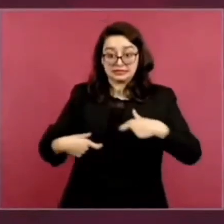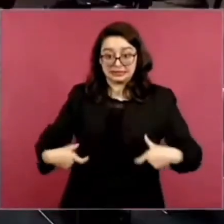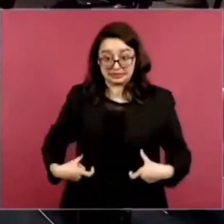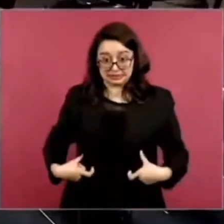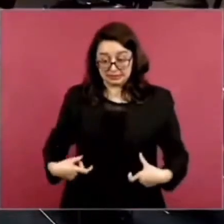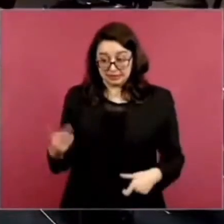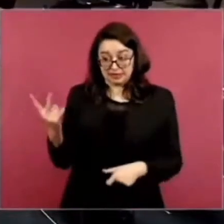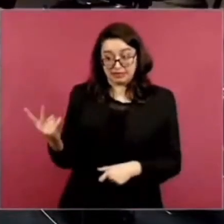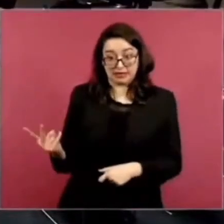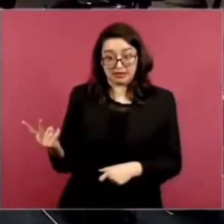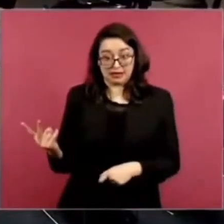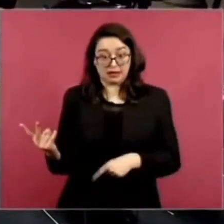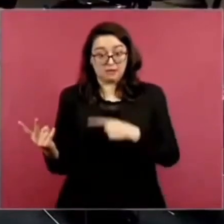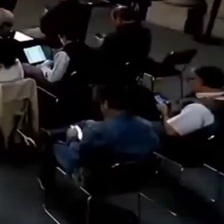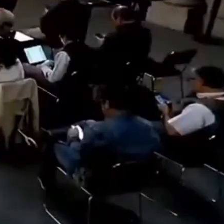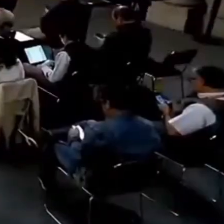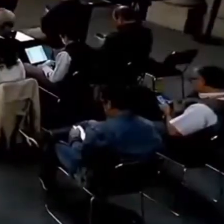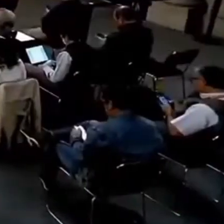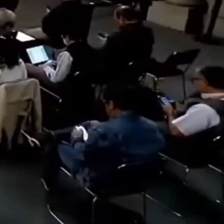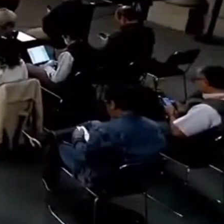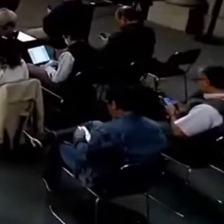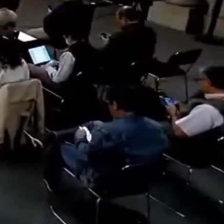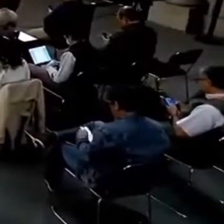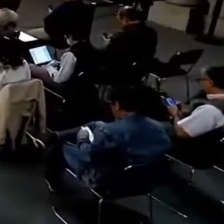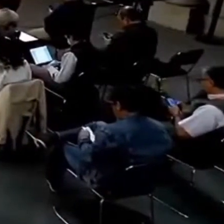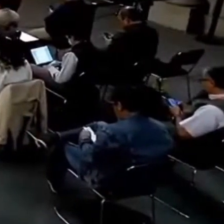presionan a Carranza